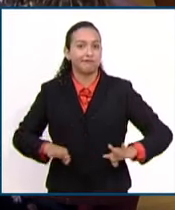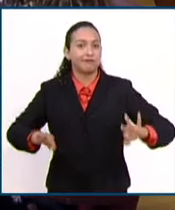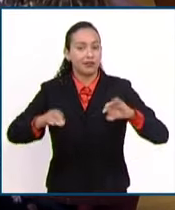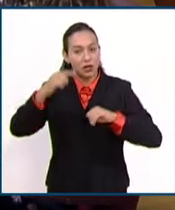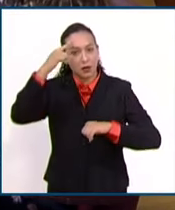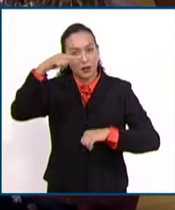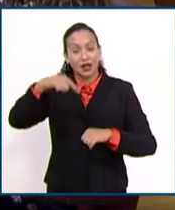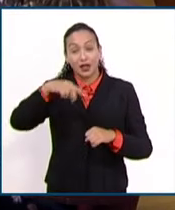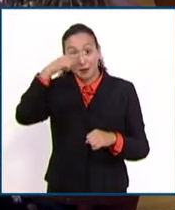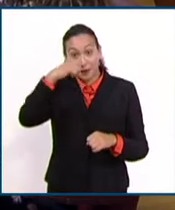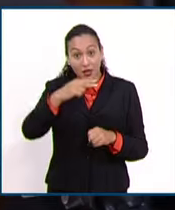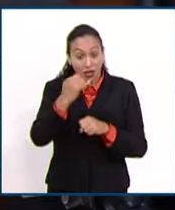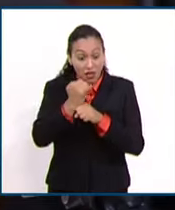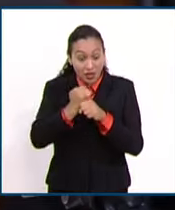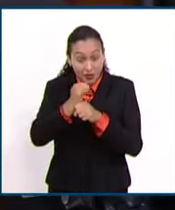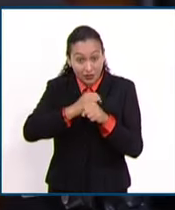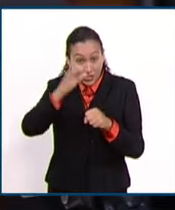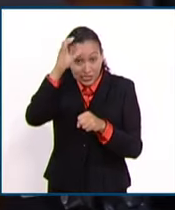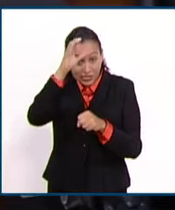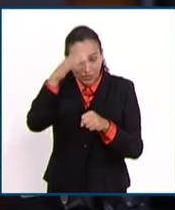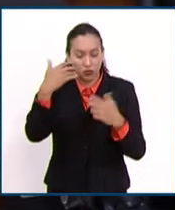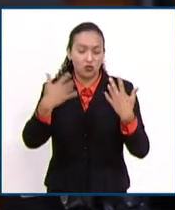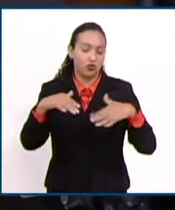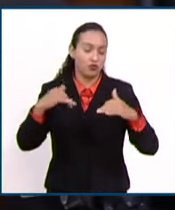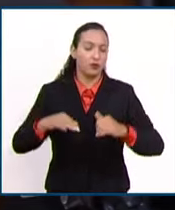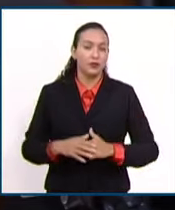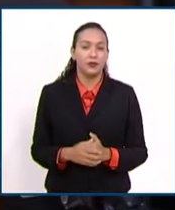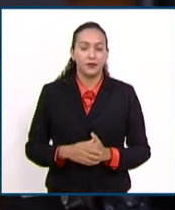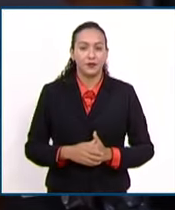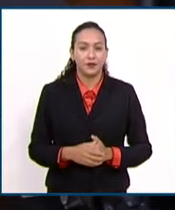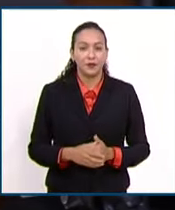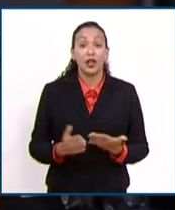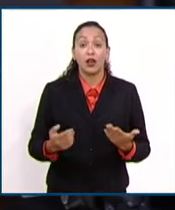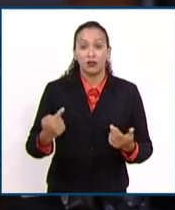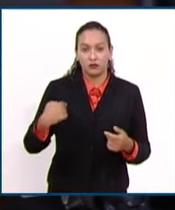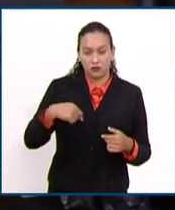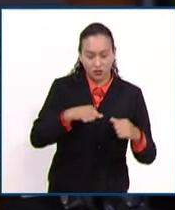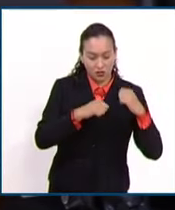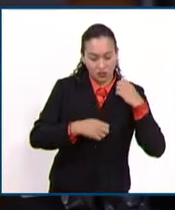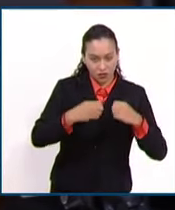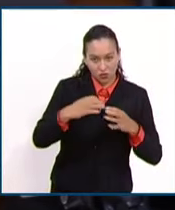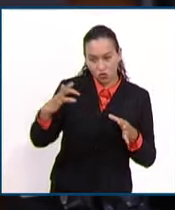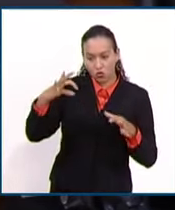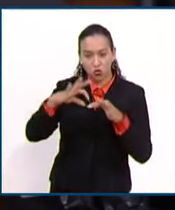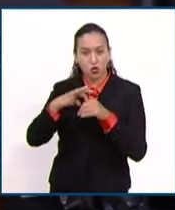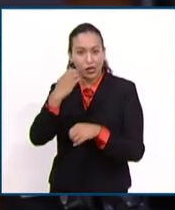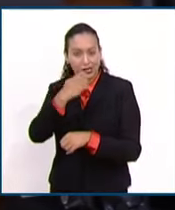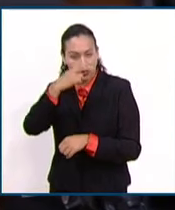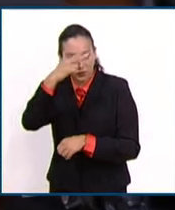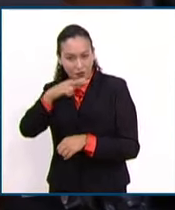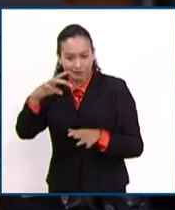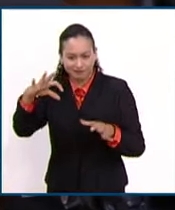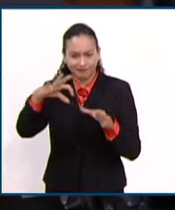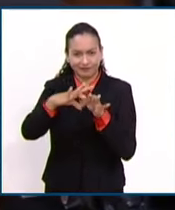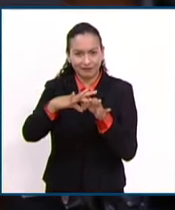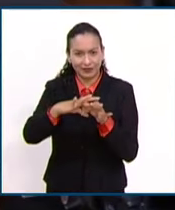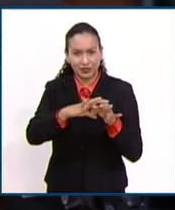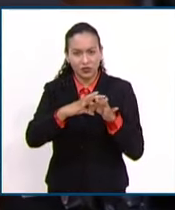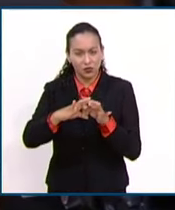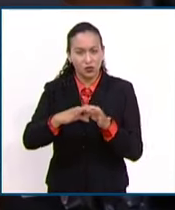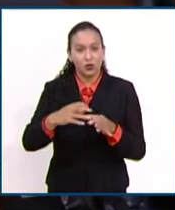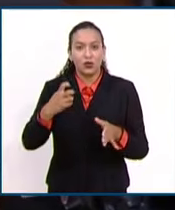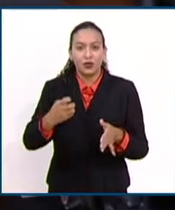de nuestro país. La relación entre la academia y el Poder Judicial admite